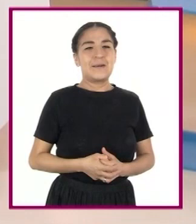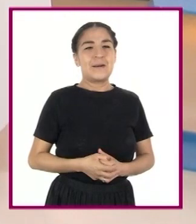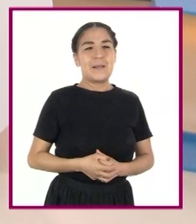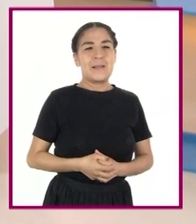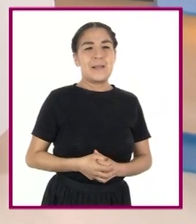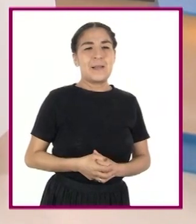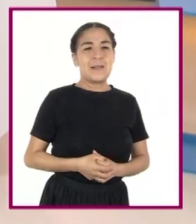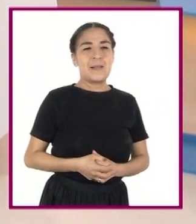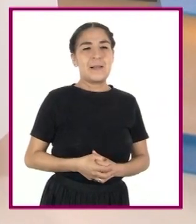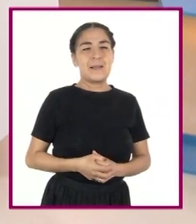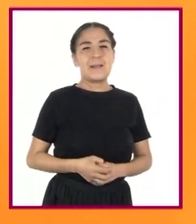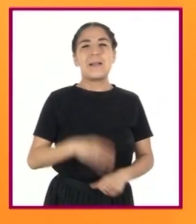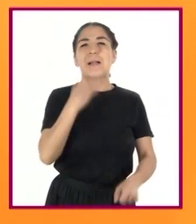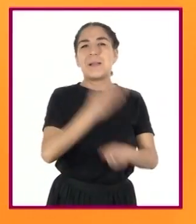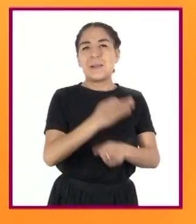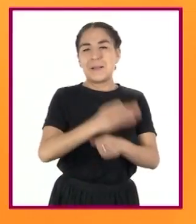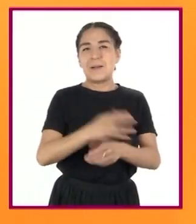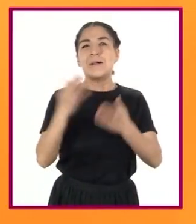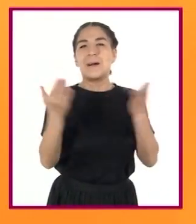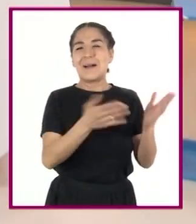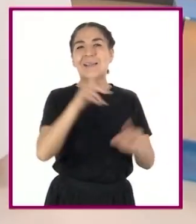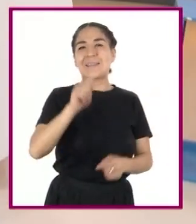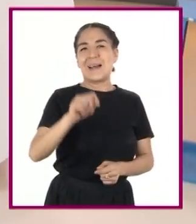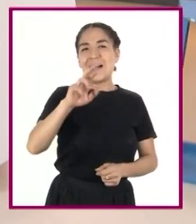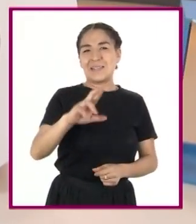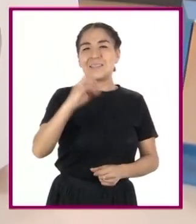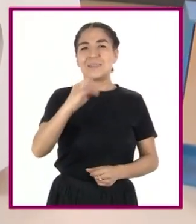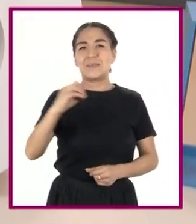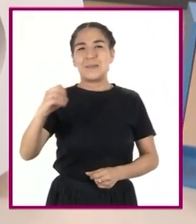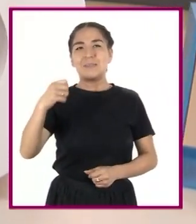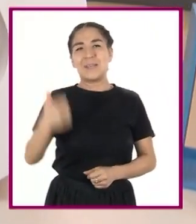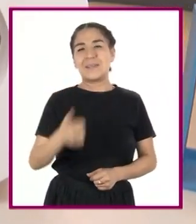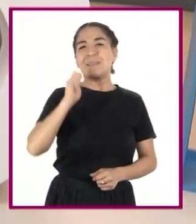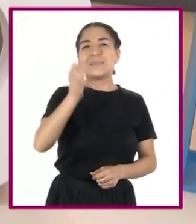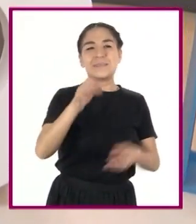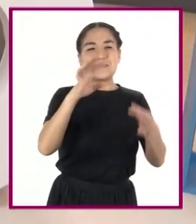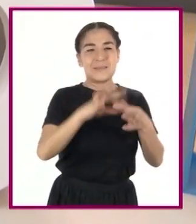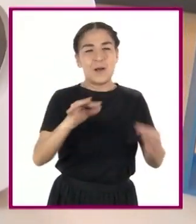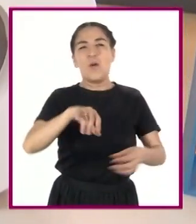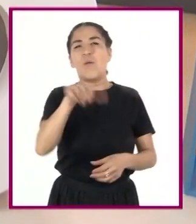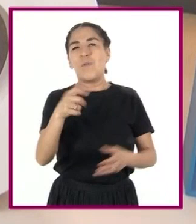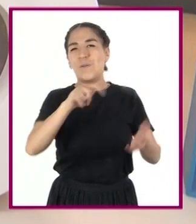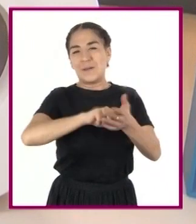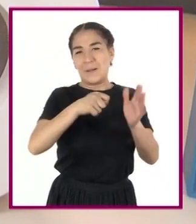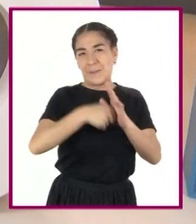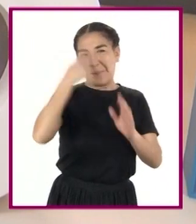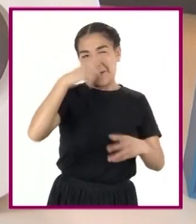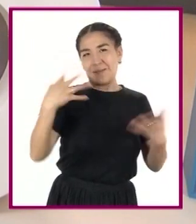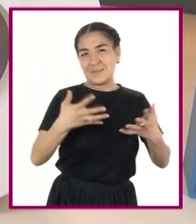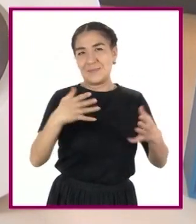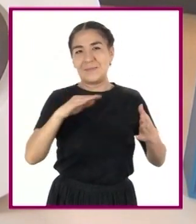te parece, Roberto, si ahora dejamos que TR06 nos hable de otra técnica para hacer maquetas? Vayamos a